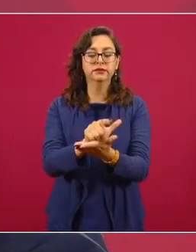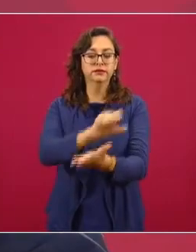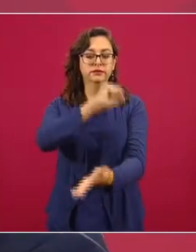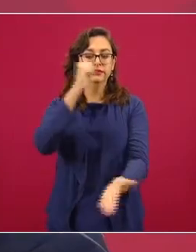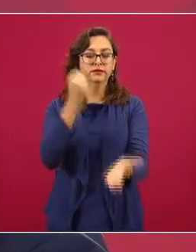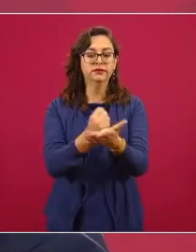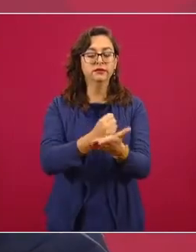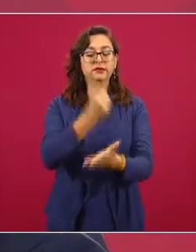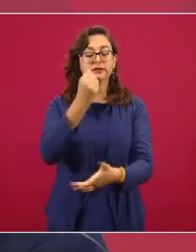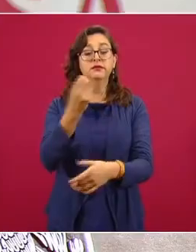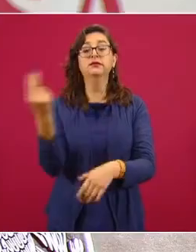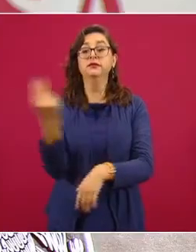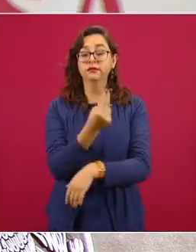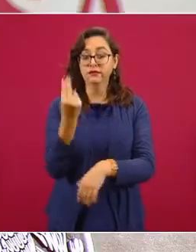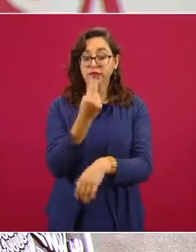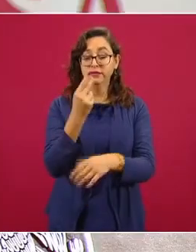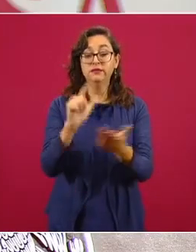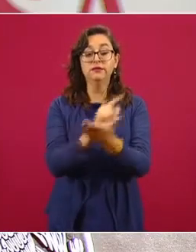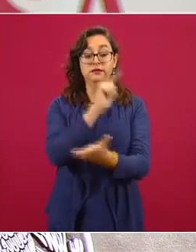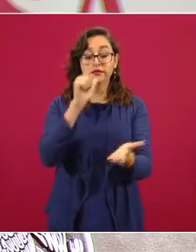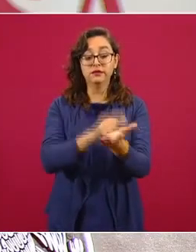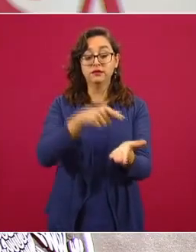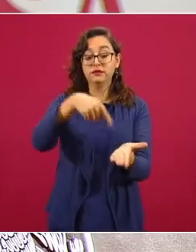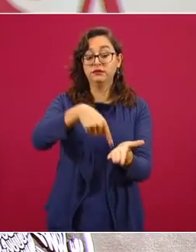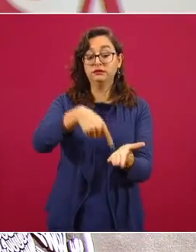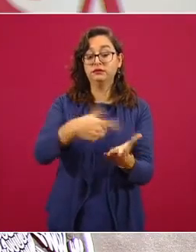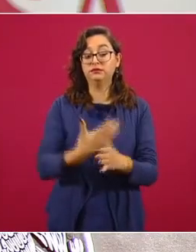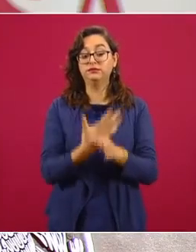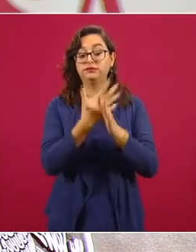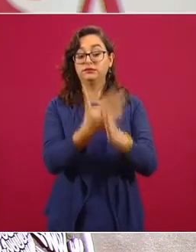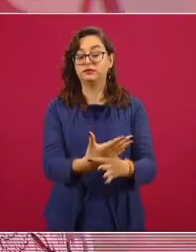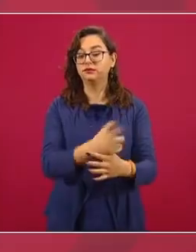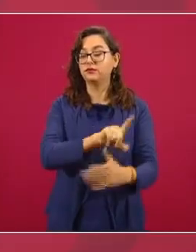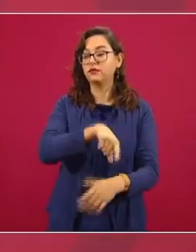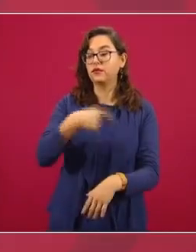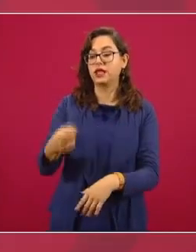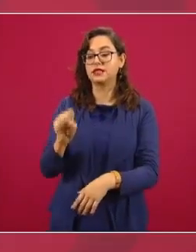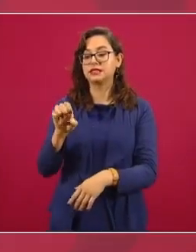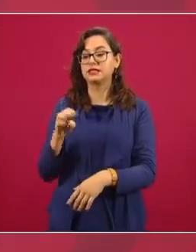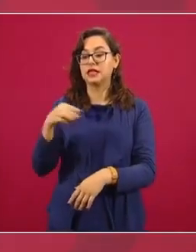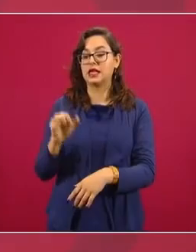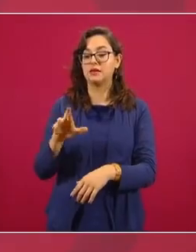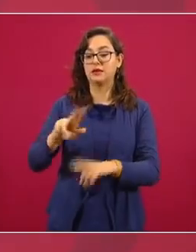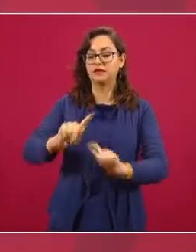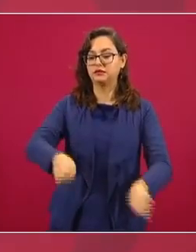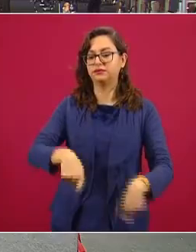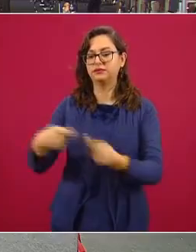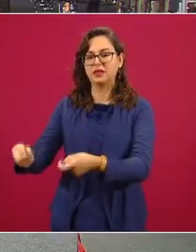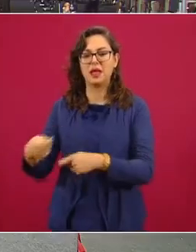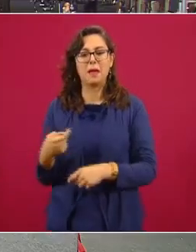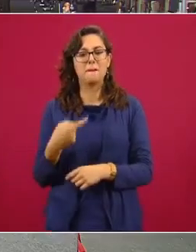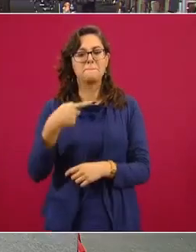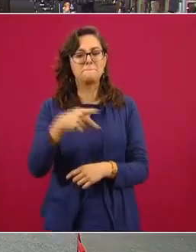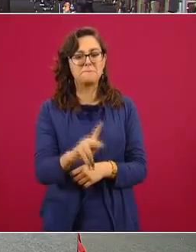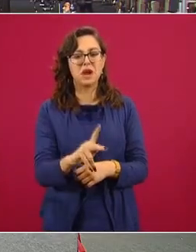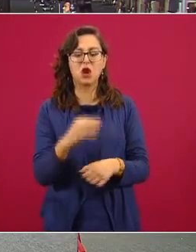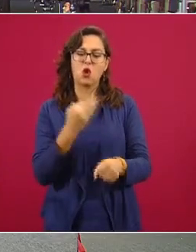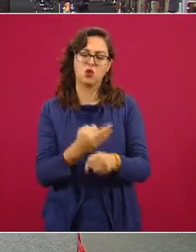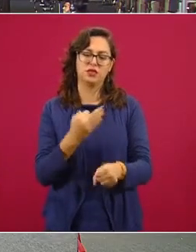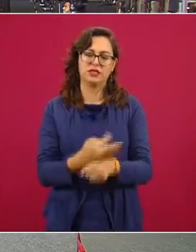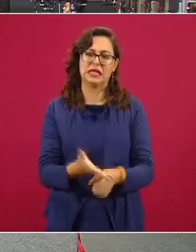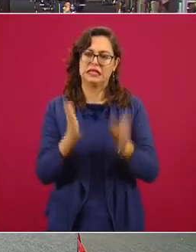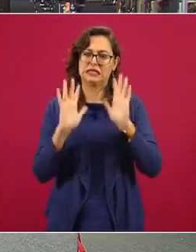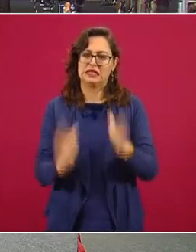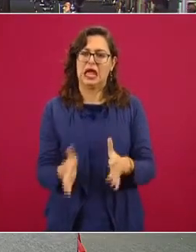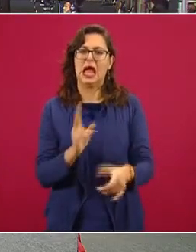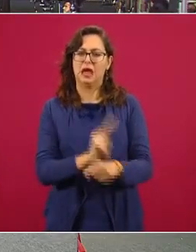Marina el manejo de todos los puertos. Pero por razones estratégicas, ellos tienen el control de